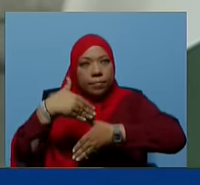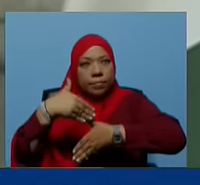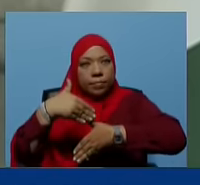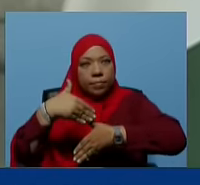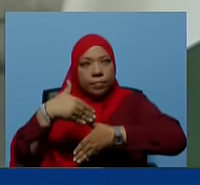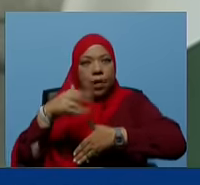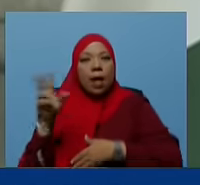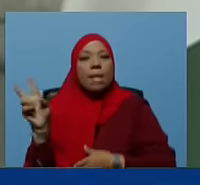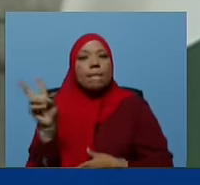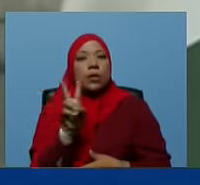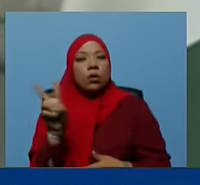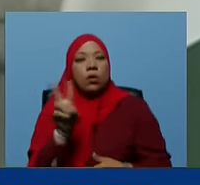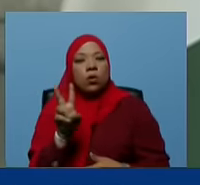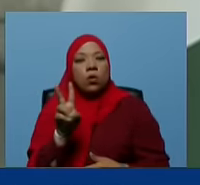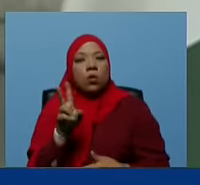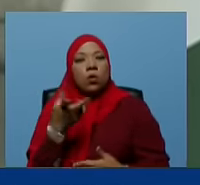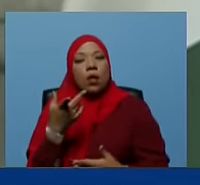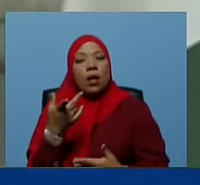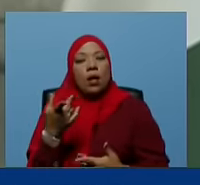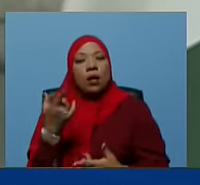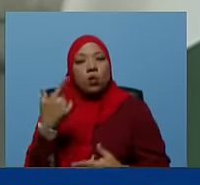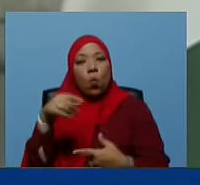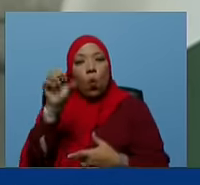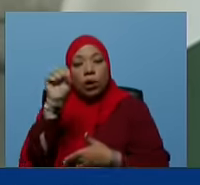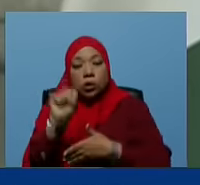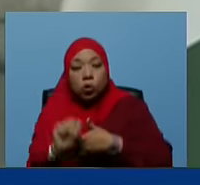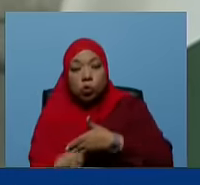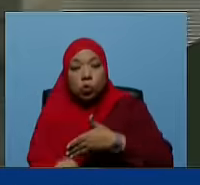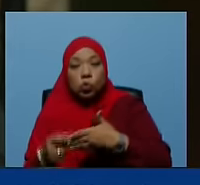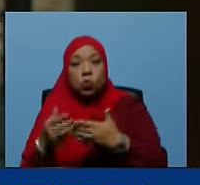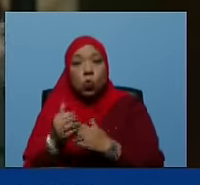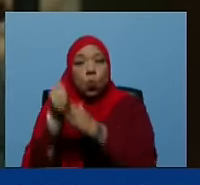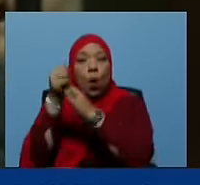Venezuela es la joya de la corona de Sudamérica.